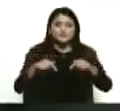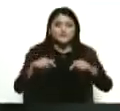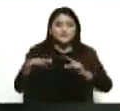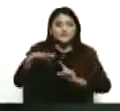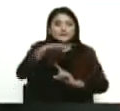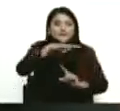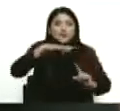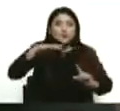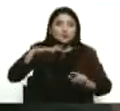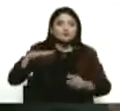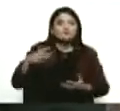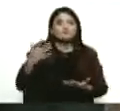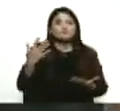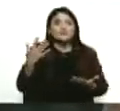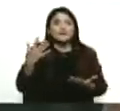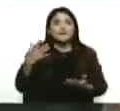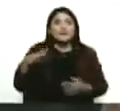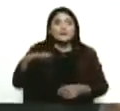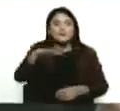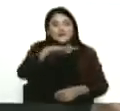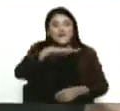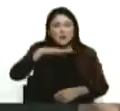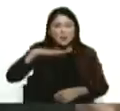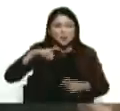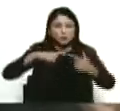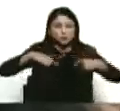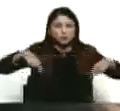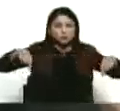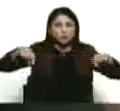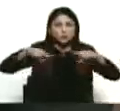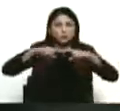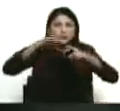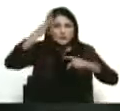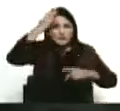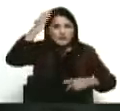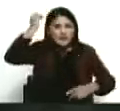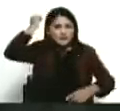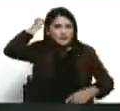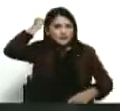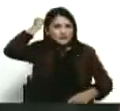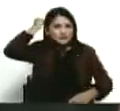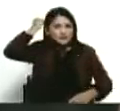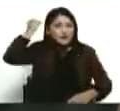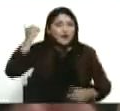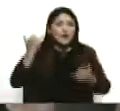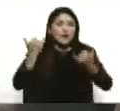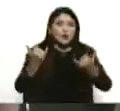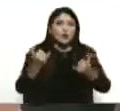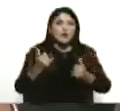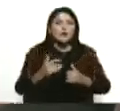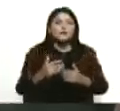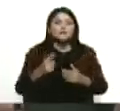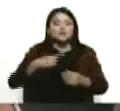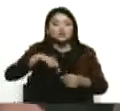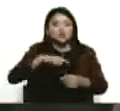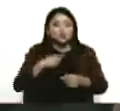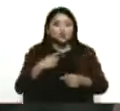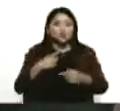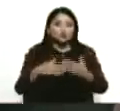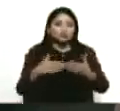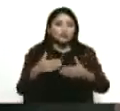Miranda, que los maulas que estuvieron aquí en el pasado lo habían dejado destrozado, y se dio un proceso